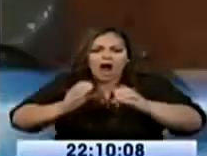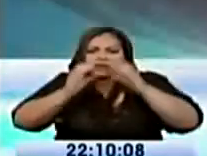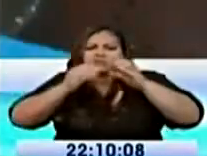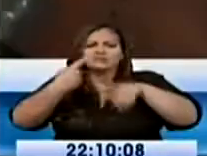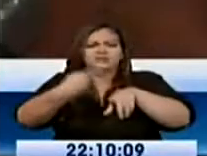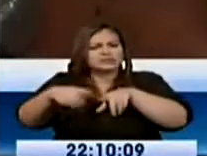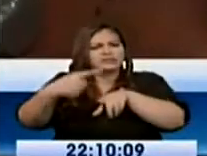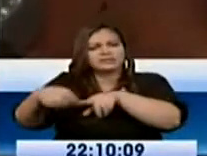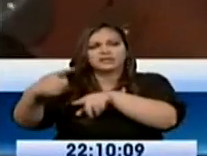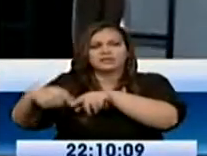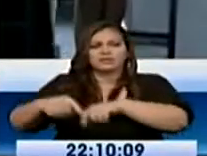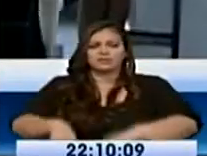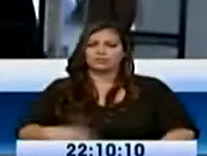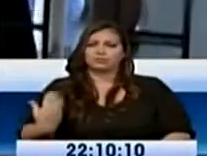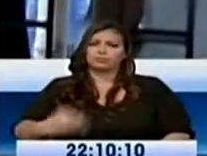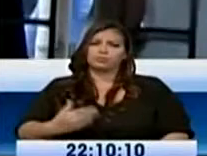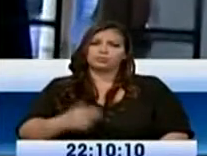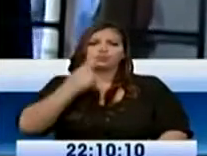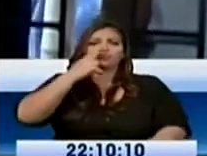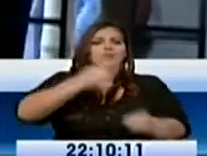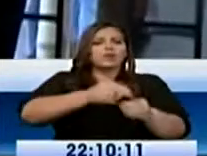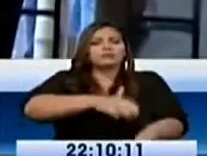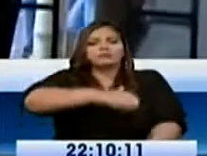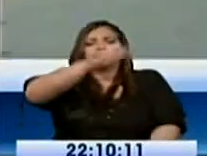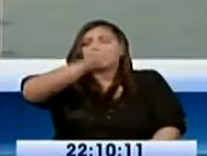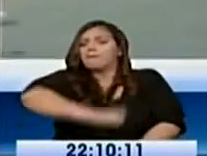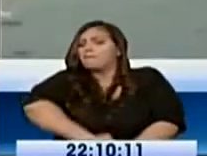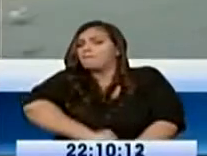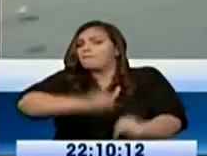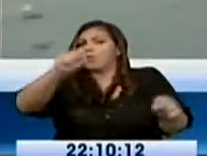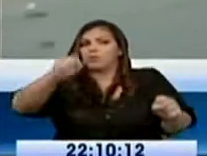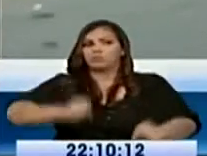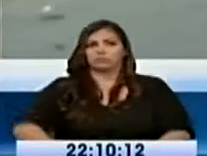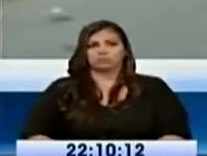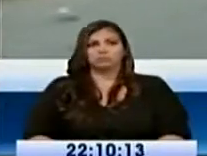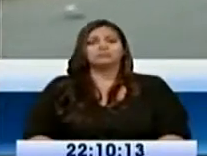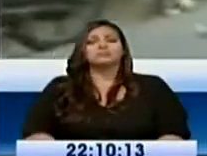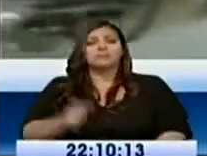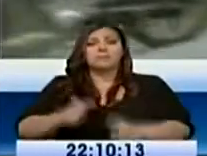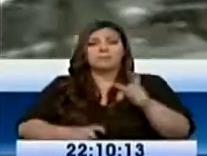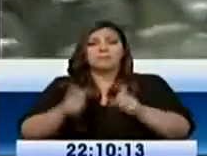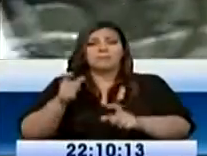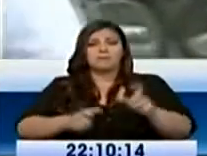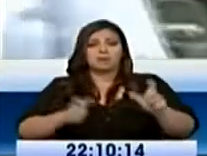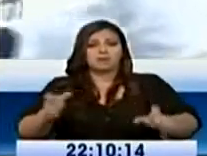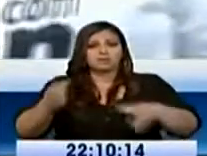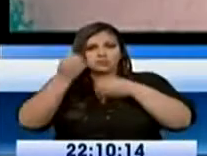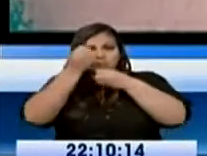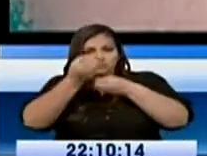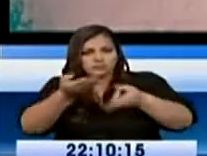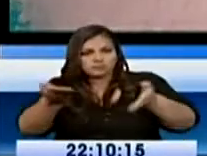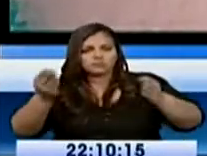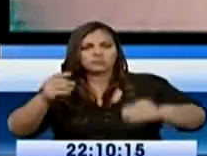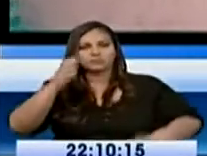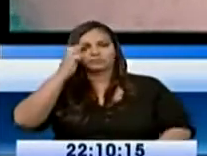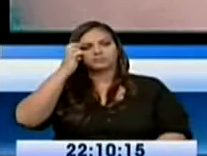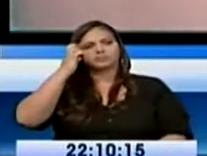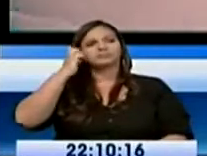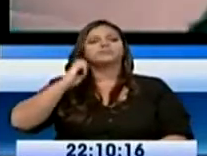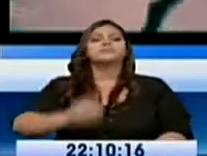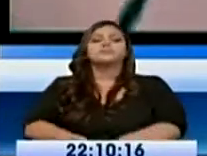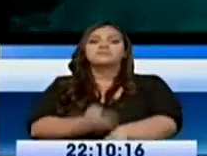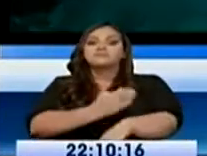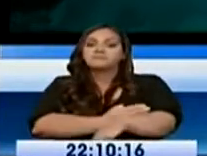industrial contaminó el lugar. Y las personas quedaron atrapadas en medio de las llamas, cuentan testigos. Una hornilla